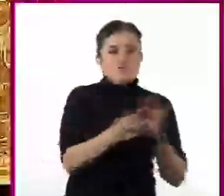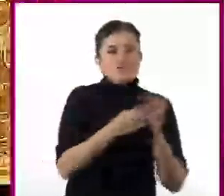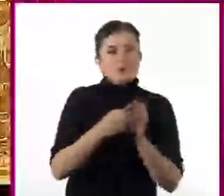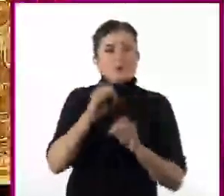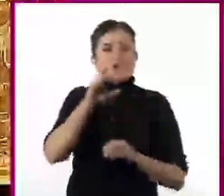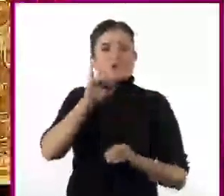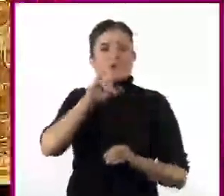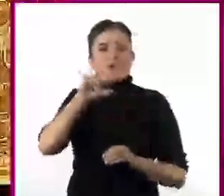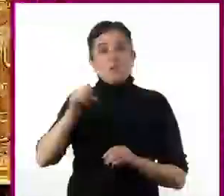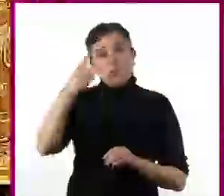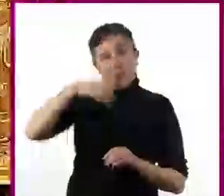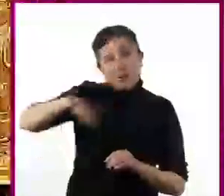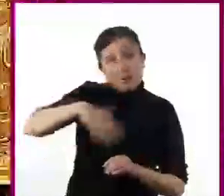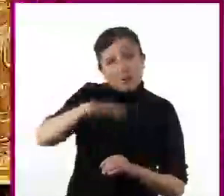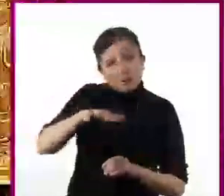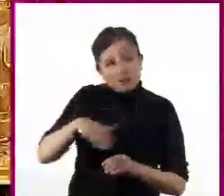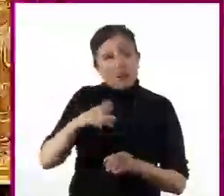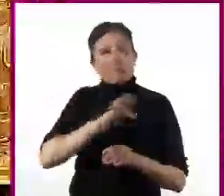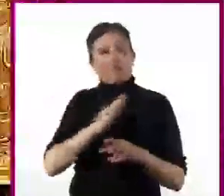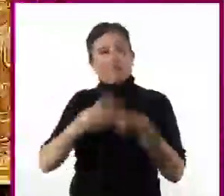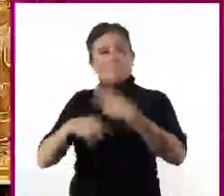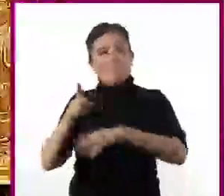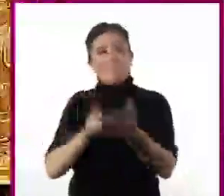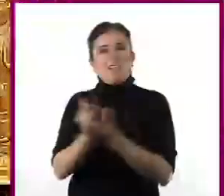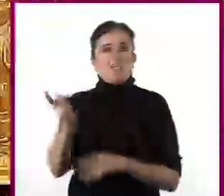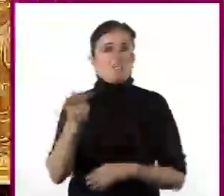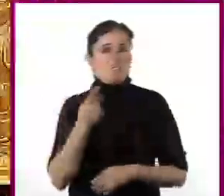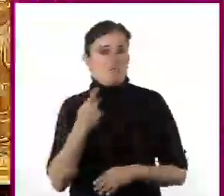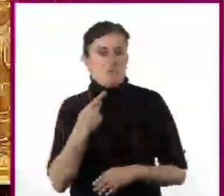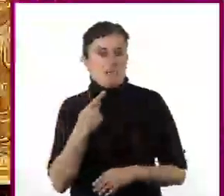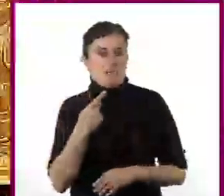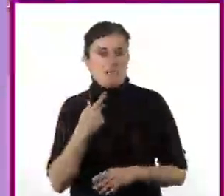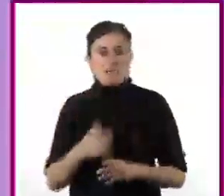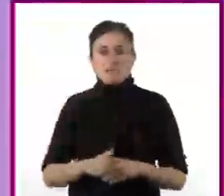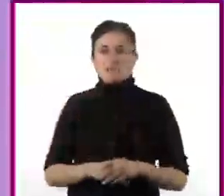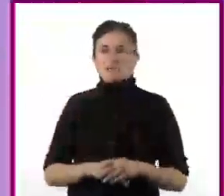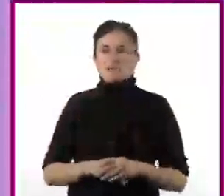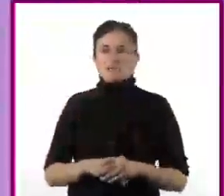y a la búsqueda por reivindicar sus derechos políticos.